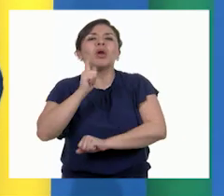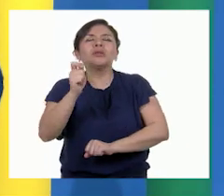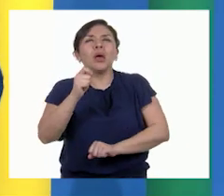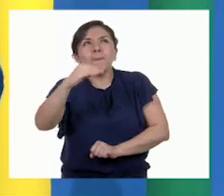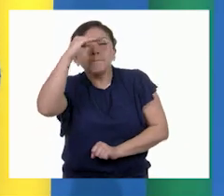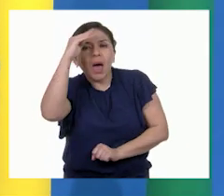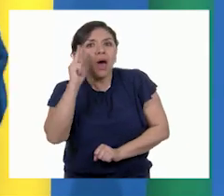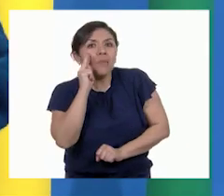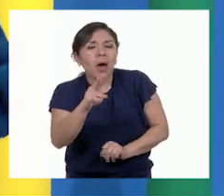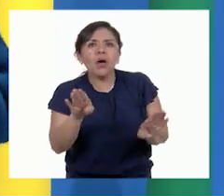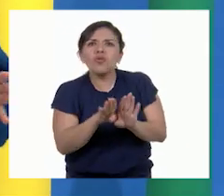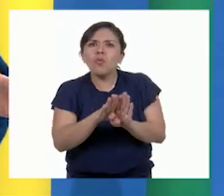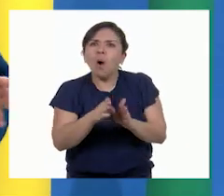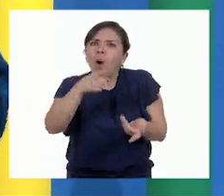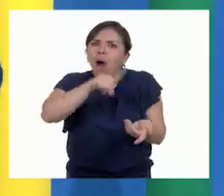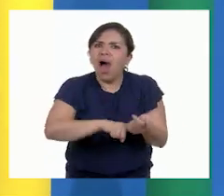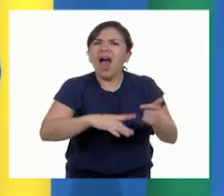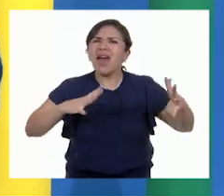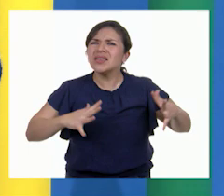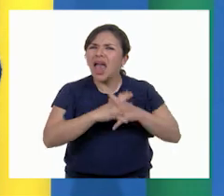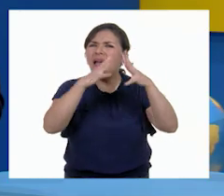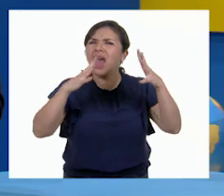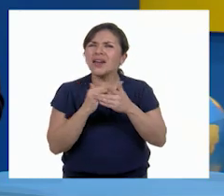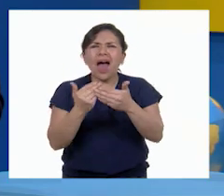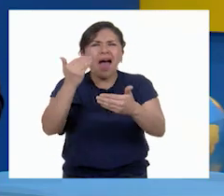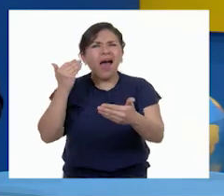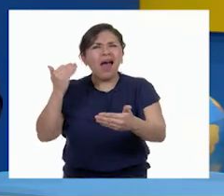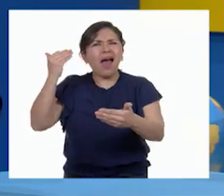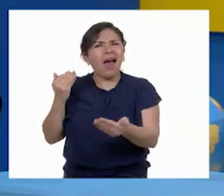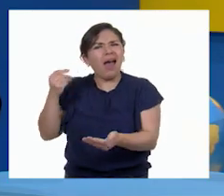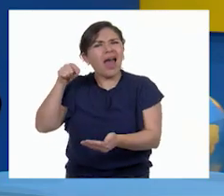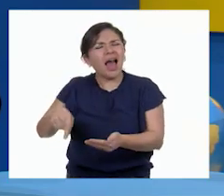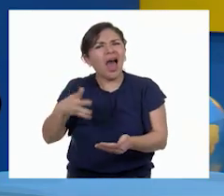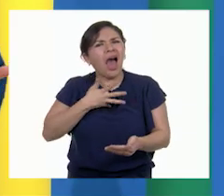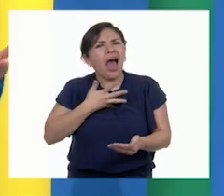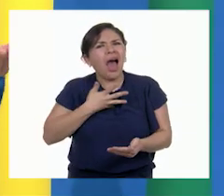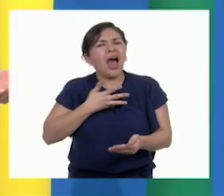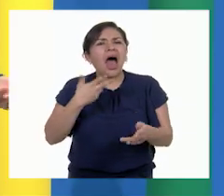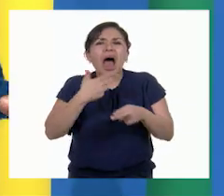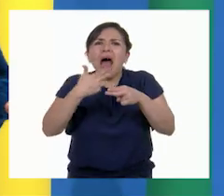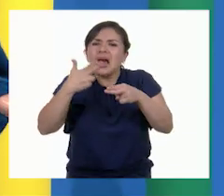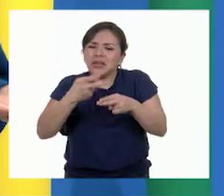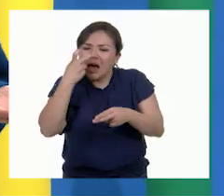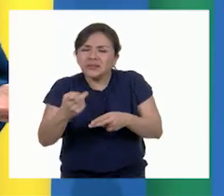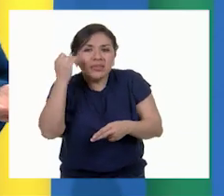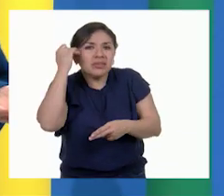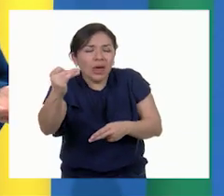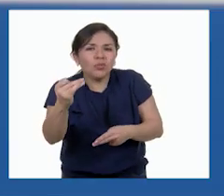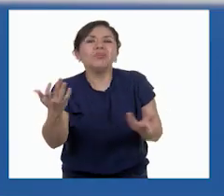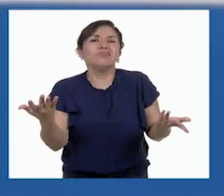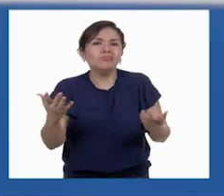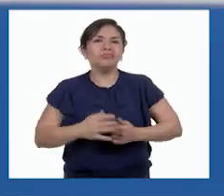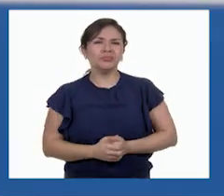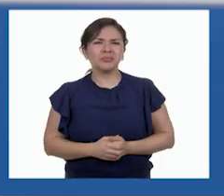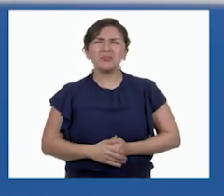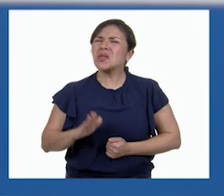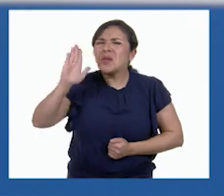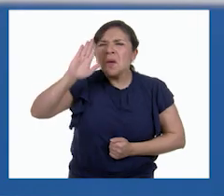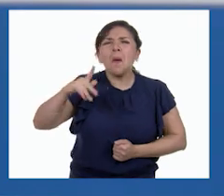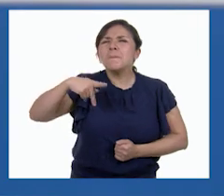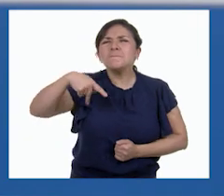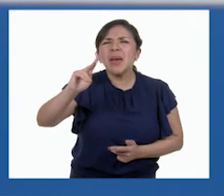impacto que habían tenido todas las guerras y las crisis económicas que habían ocurrido hasta entonces, ¿no? Pero,